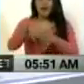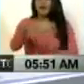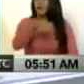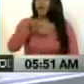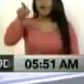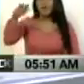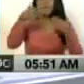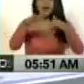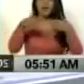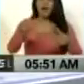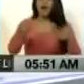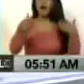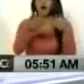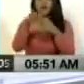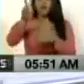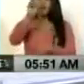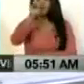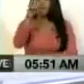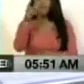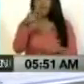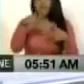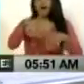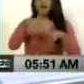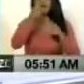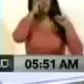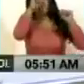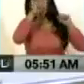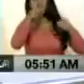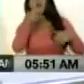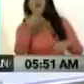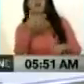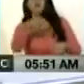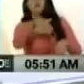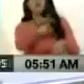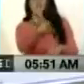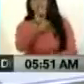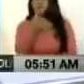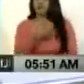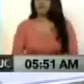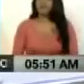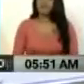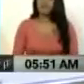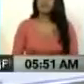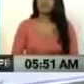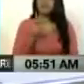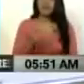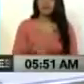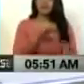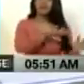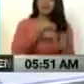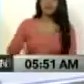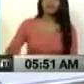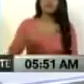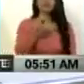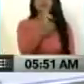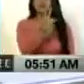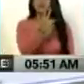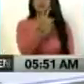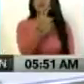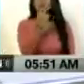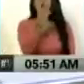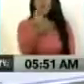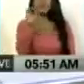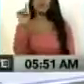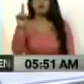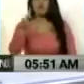Panamá contra los venezolanos, Barry. Vamos a ver ahora qué titula el Mini Nacional, es decir, el 2001, que tiene una campaña mediática muy, pero